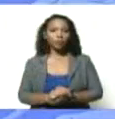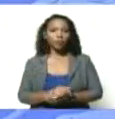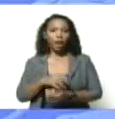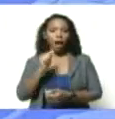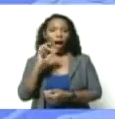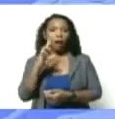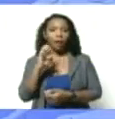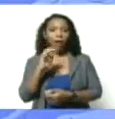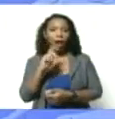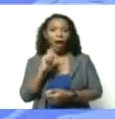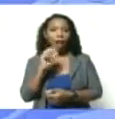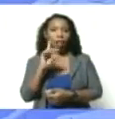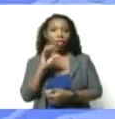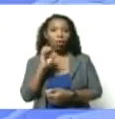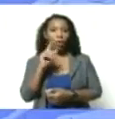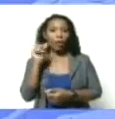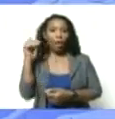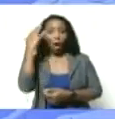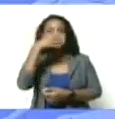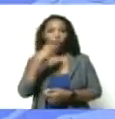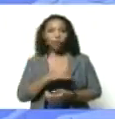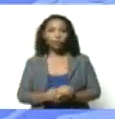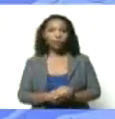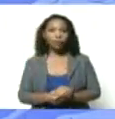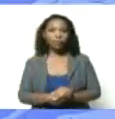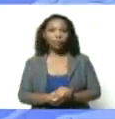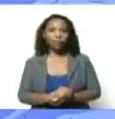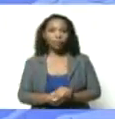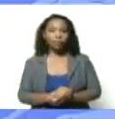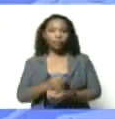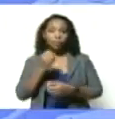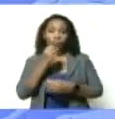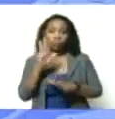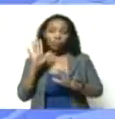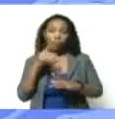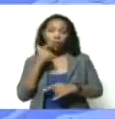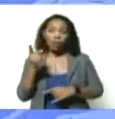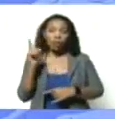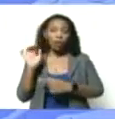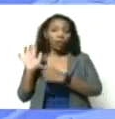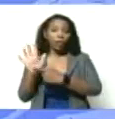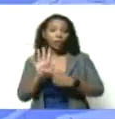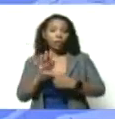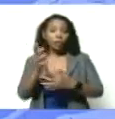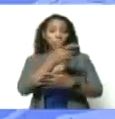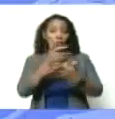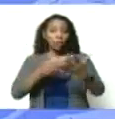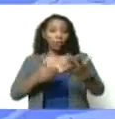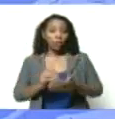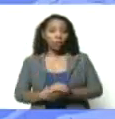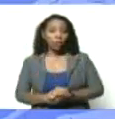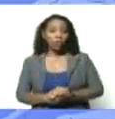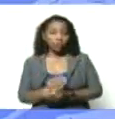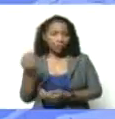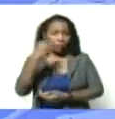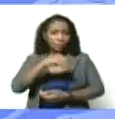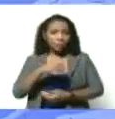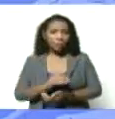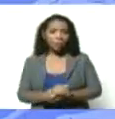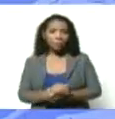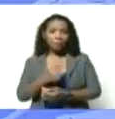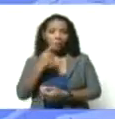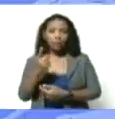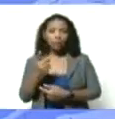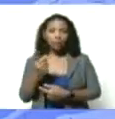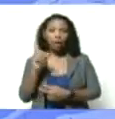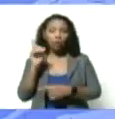un joven diputado. Bueno, dice que era un ejemplo en la literatura, pero además promovió a que